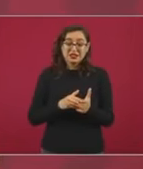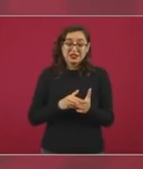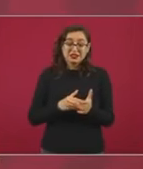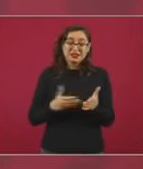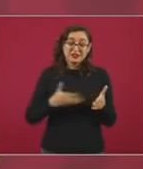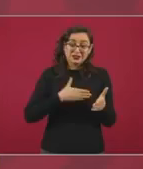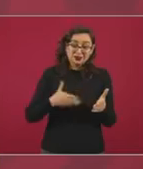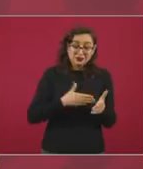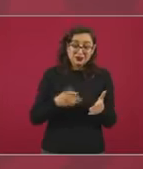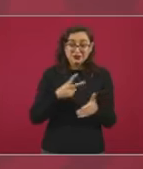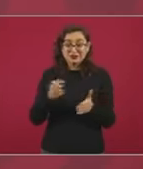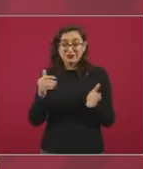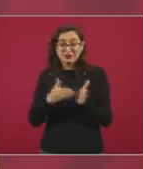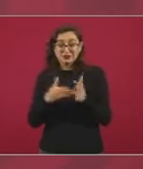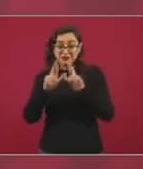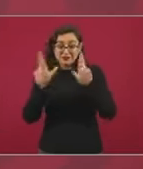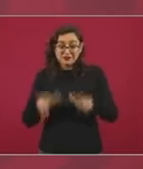familias afectadas,